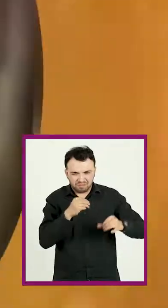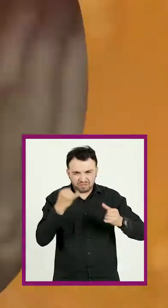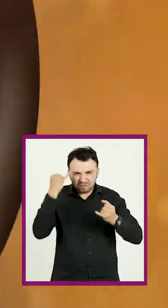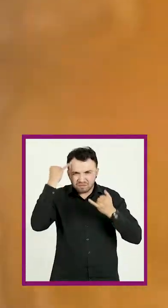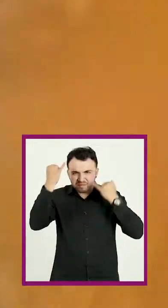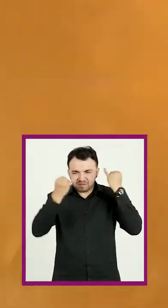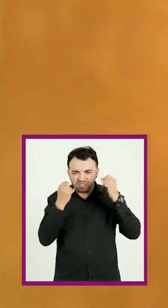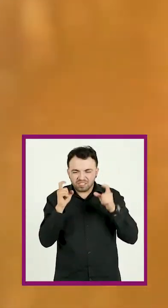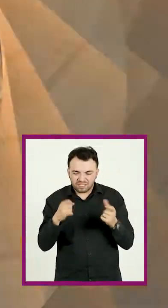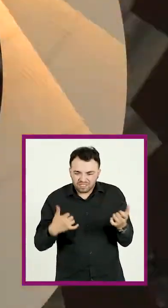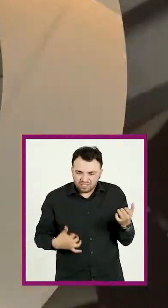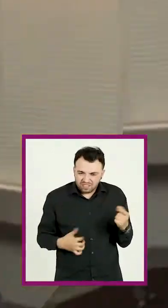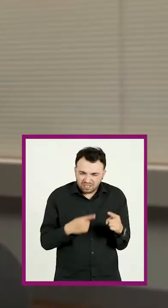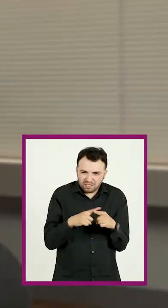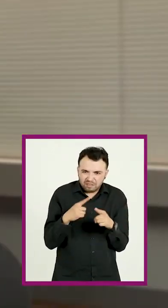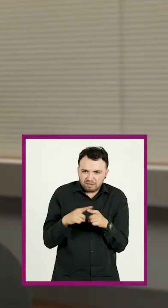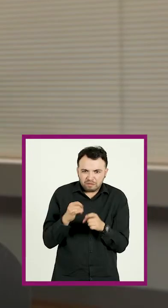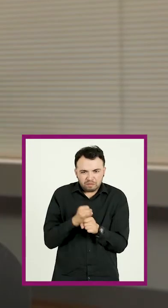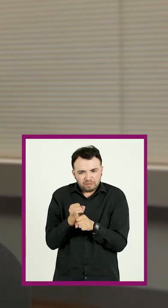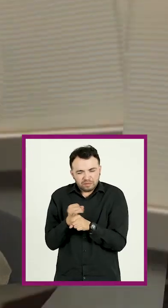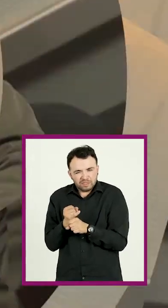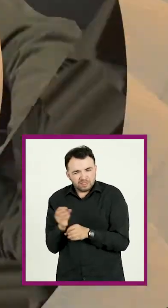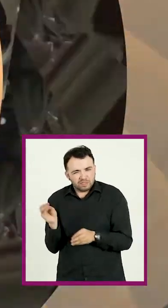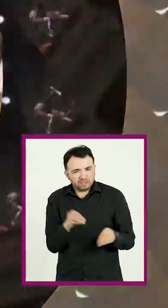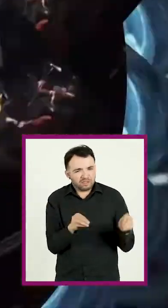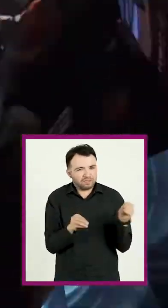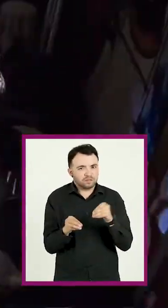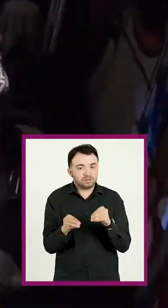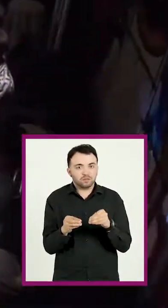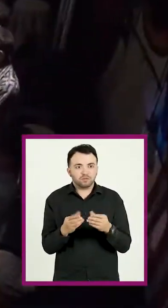creó un sonido único que es súper recomendable.